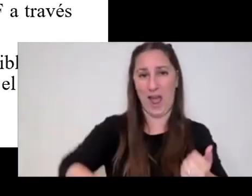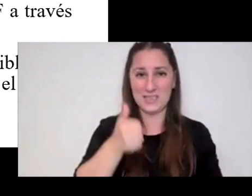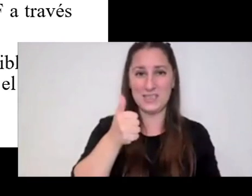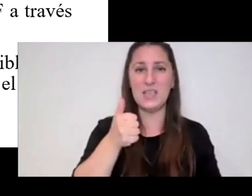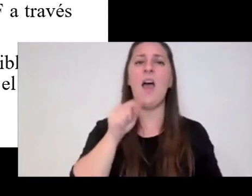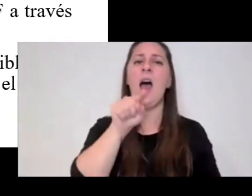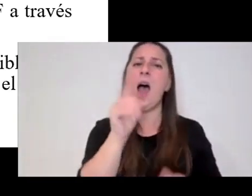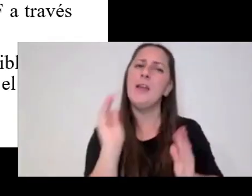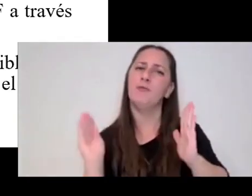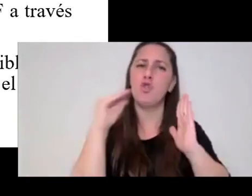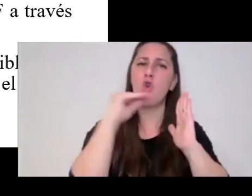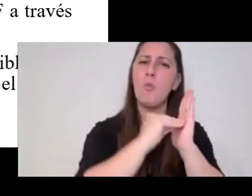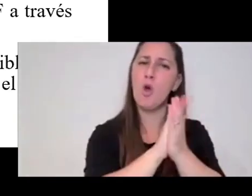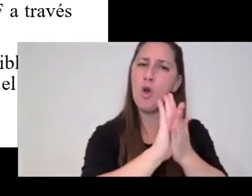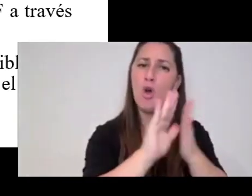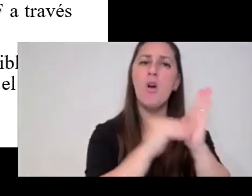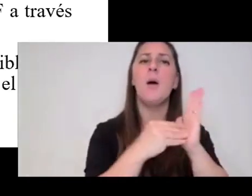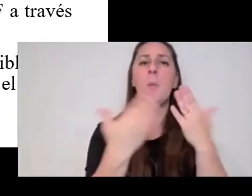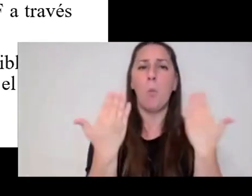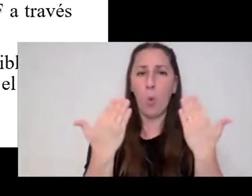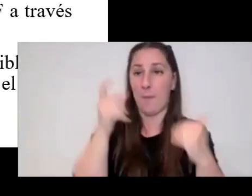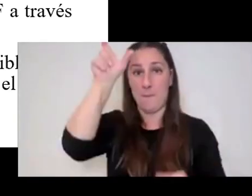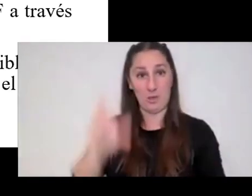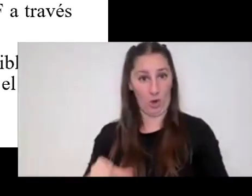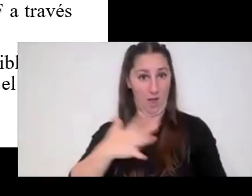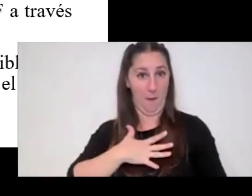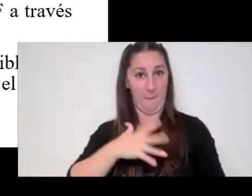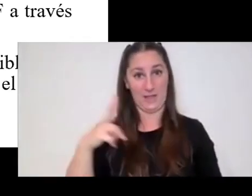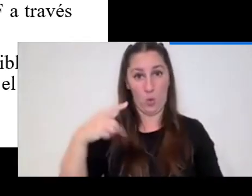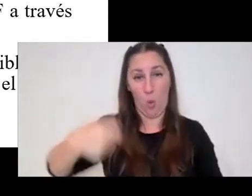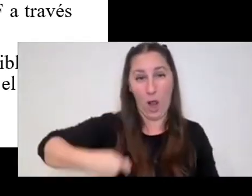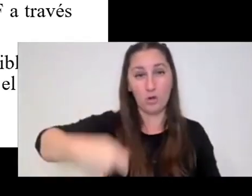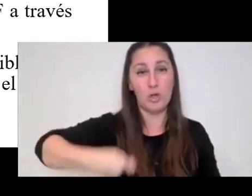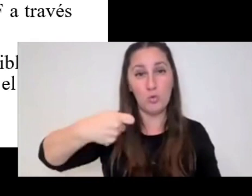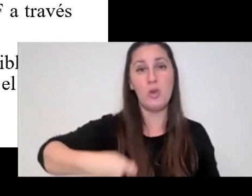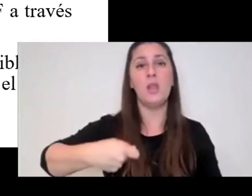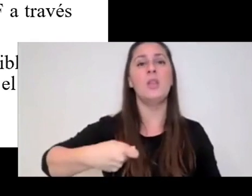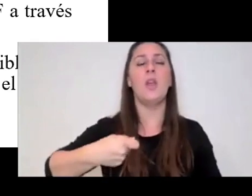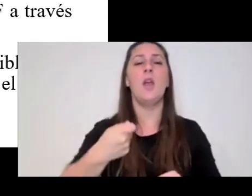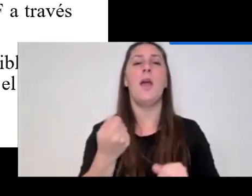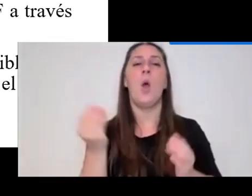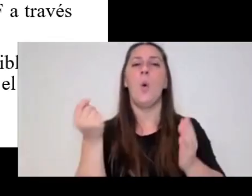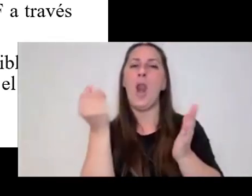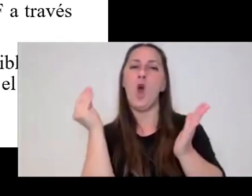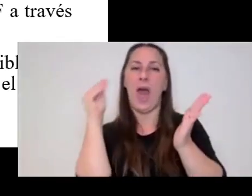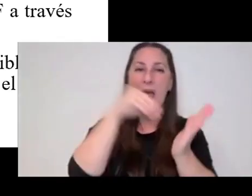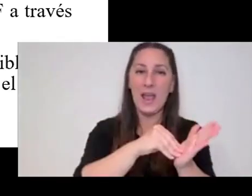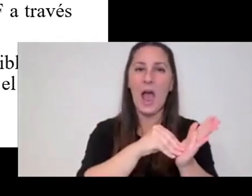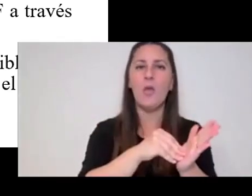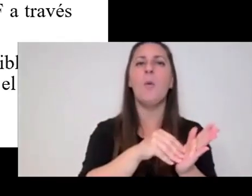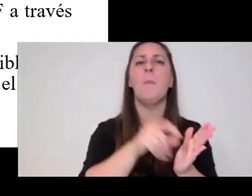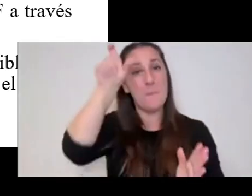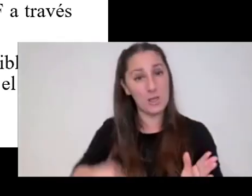la posibilidad de que el contribuyente inscripto en impuesto al valor agregado pudiera